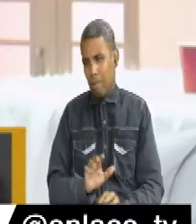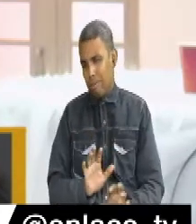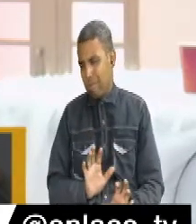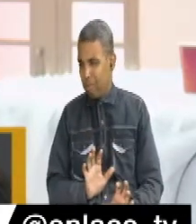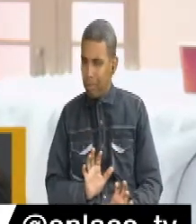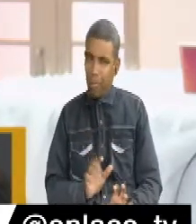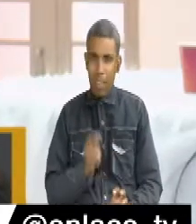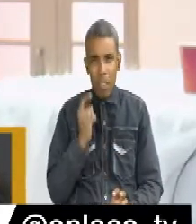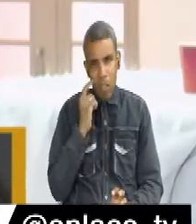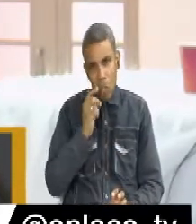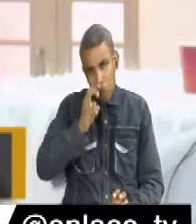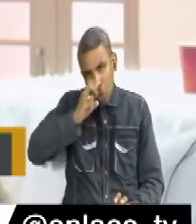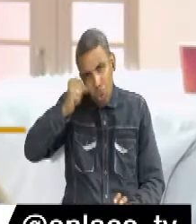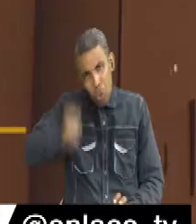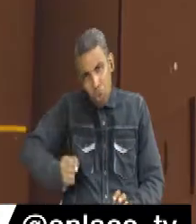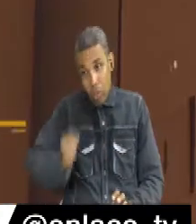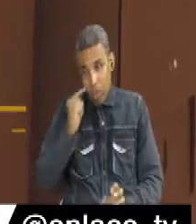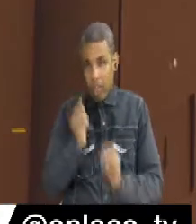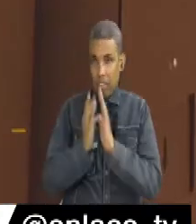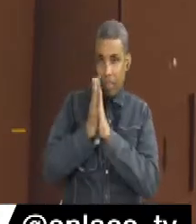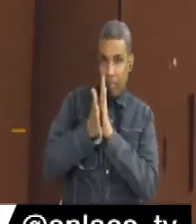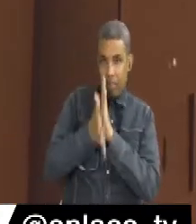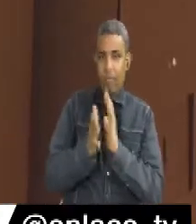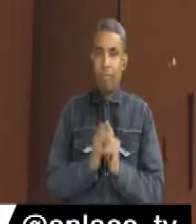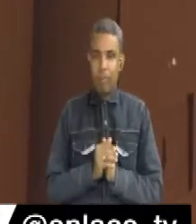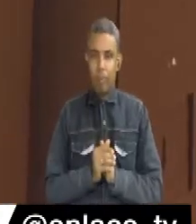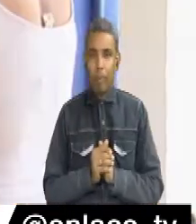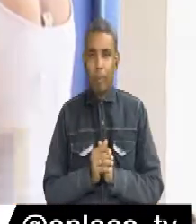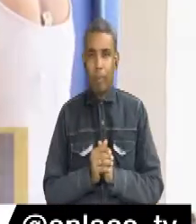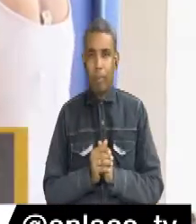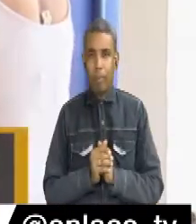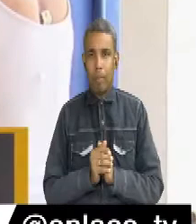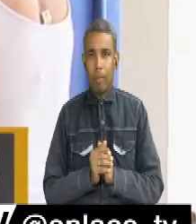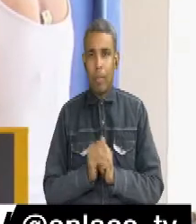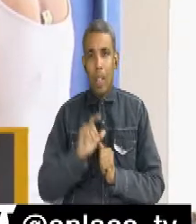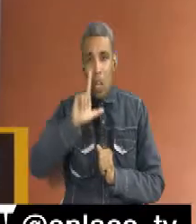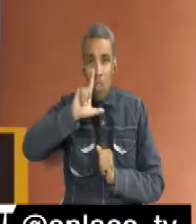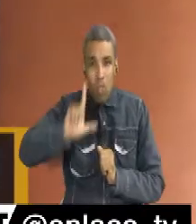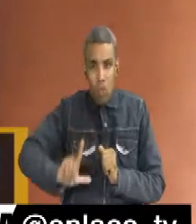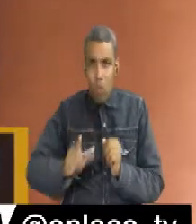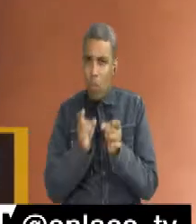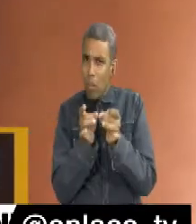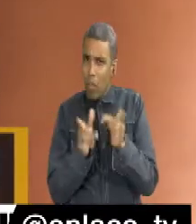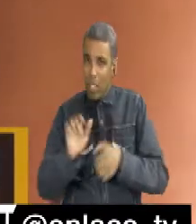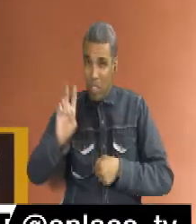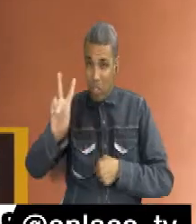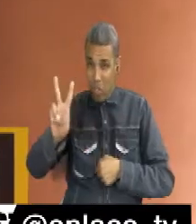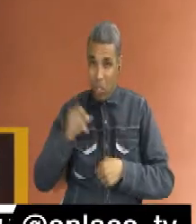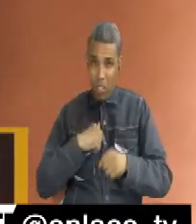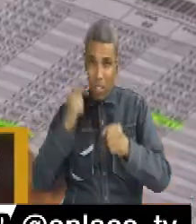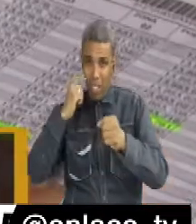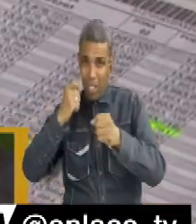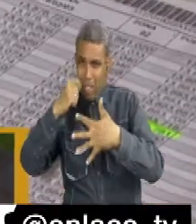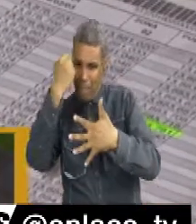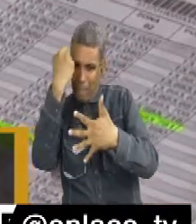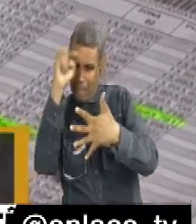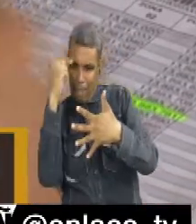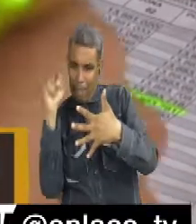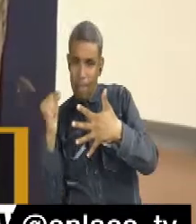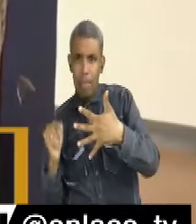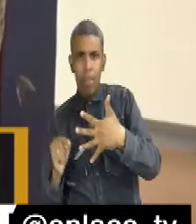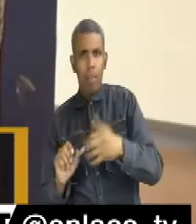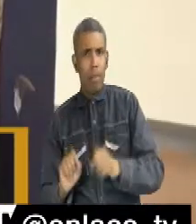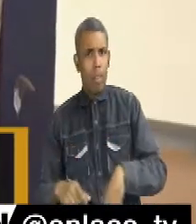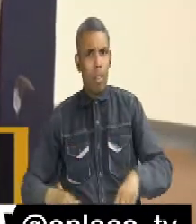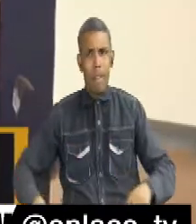transparencia en el proceso electoral que se realizará el próximo 2 de julio. Gustavo de la Osa pidió a las autoridades reconsiderar la medida de permitir